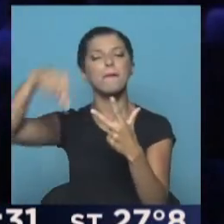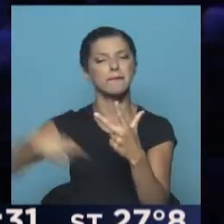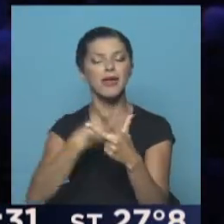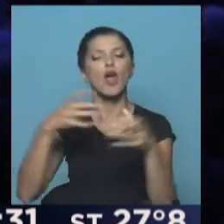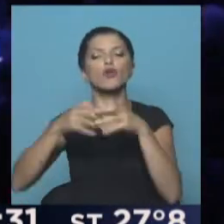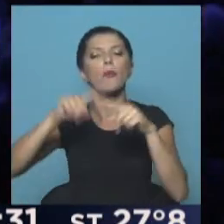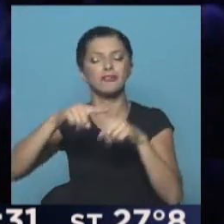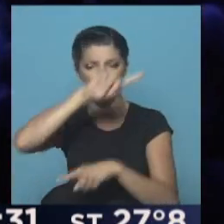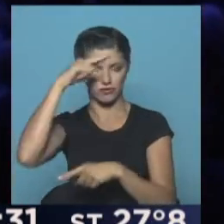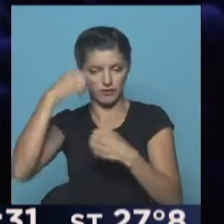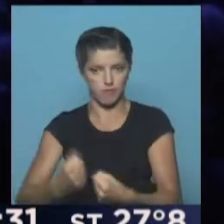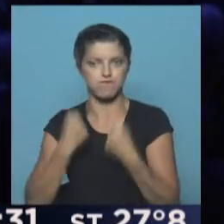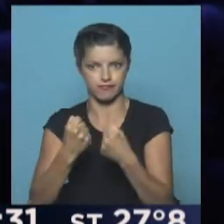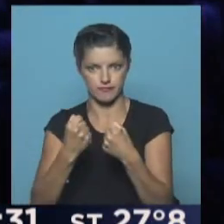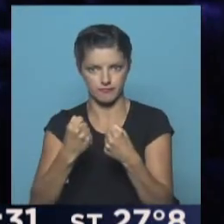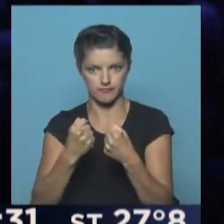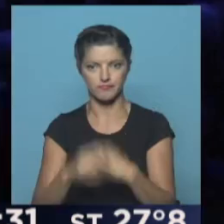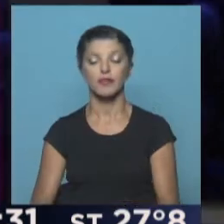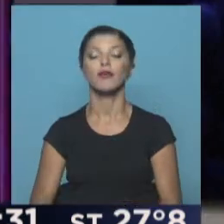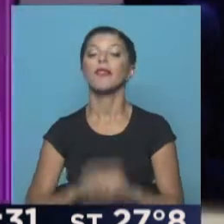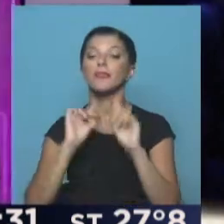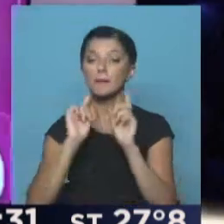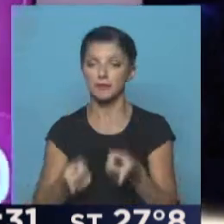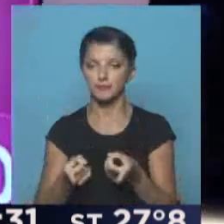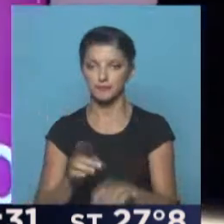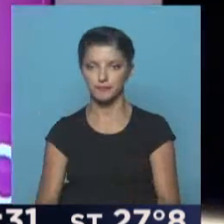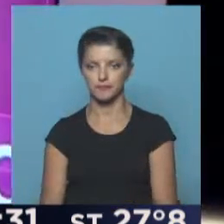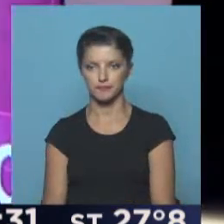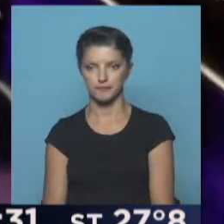de los partidos nacionalistas. Y también cuando volvamos.